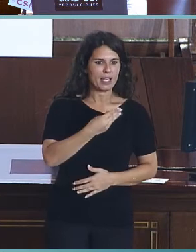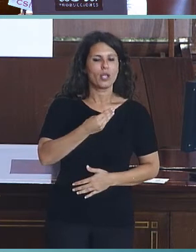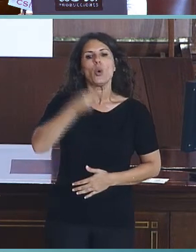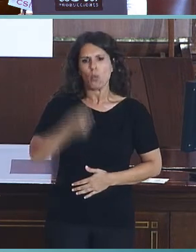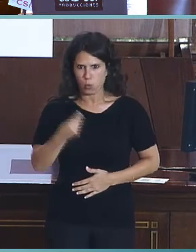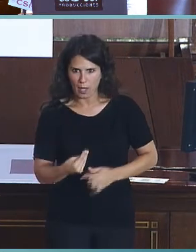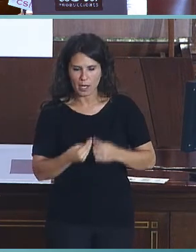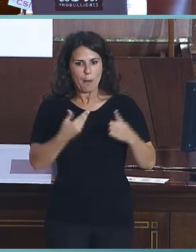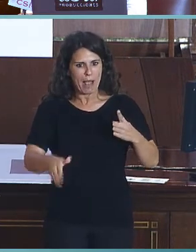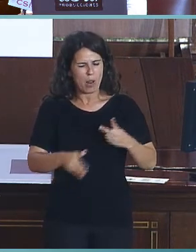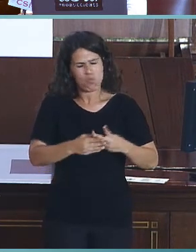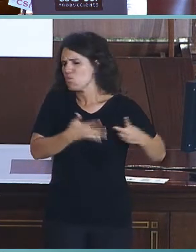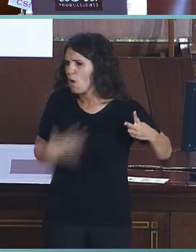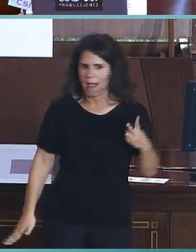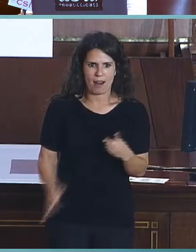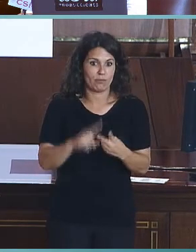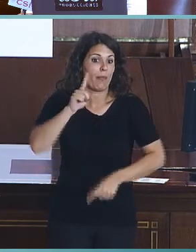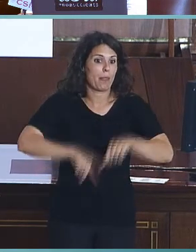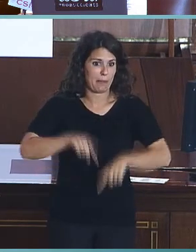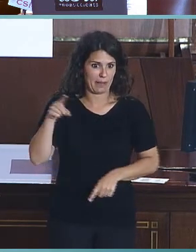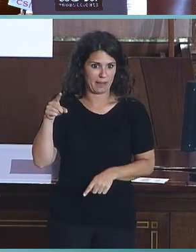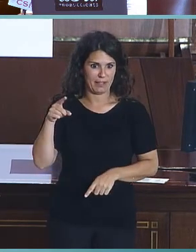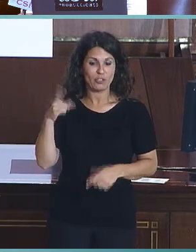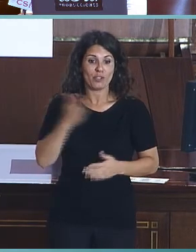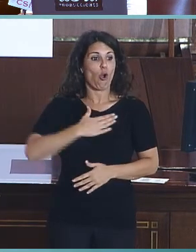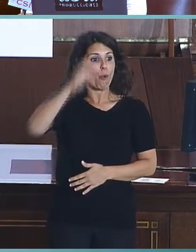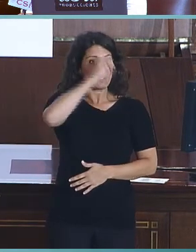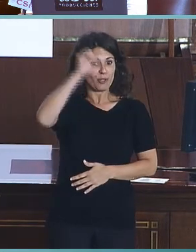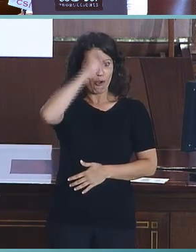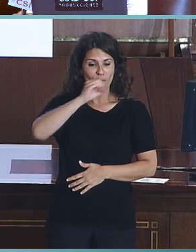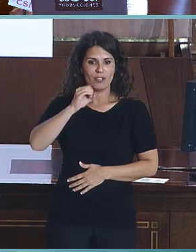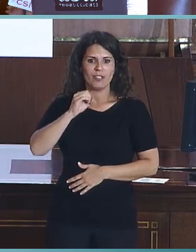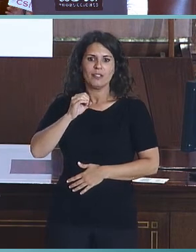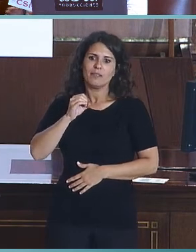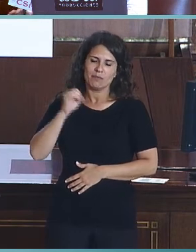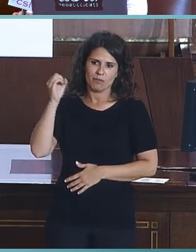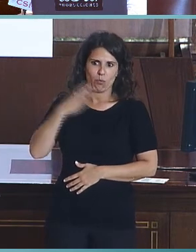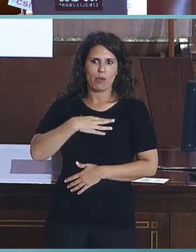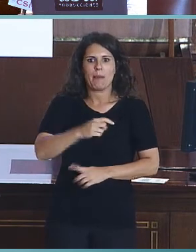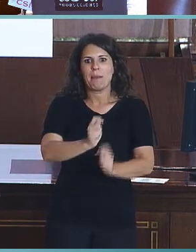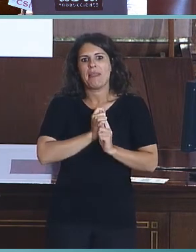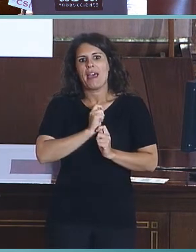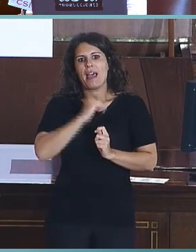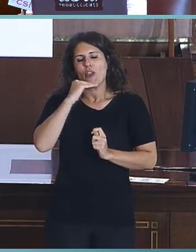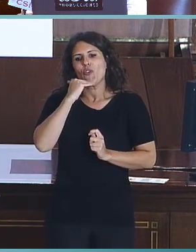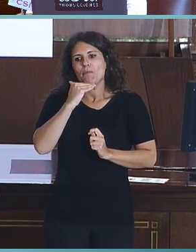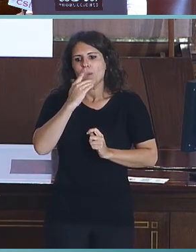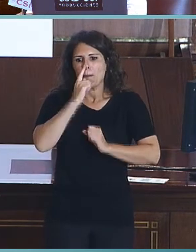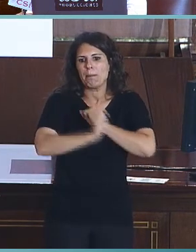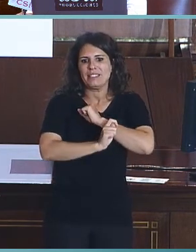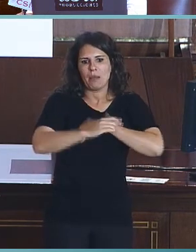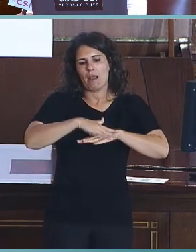sé, donde en las diferentes opciones de opinión se da alguna pista de lo que creemos que puede ser